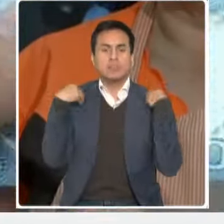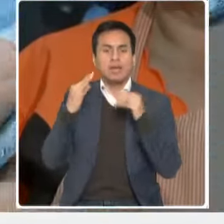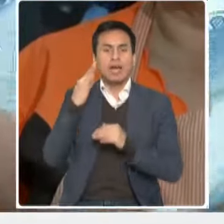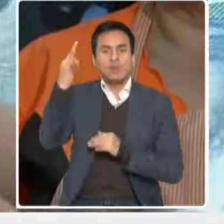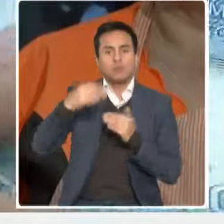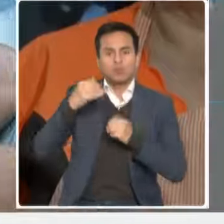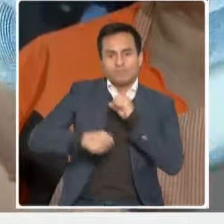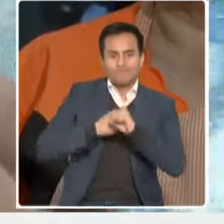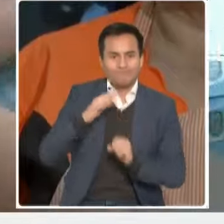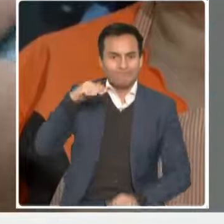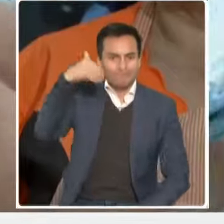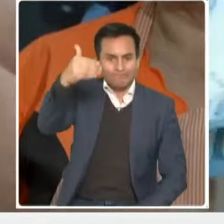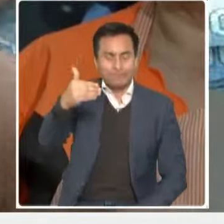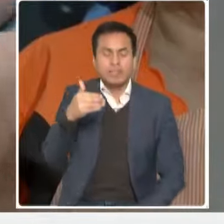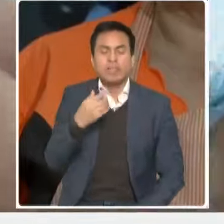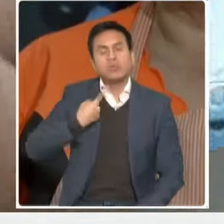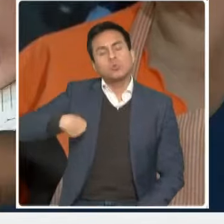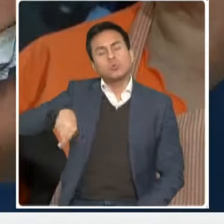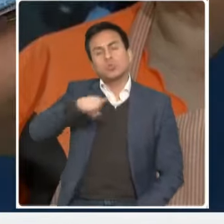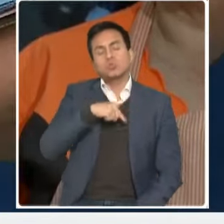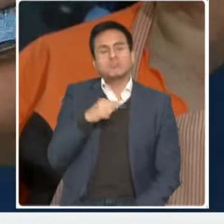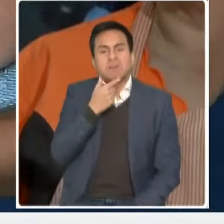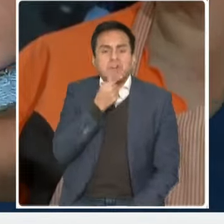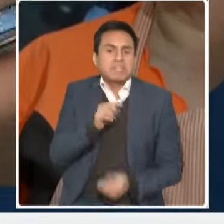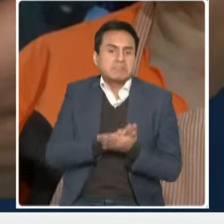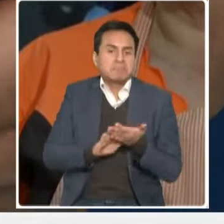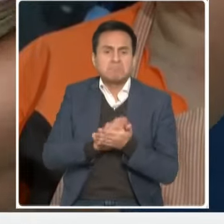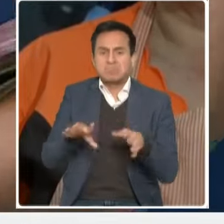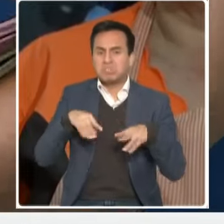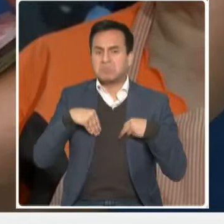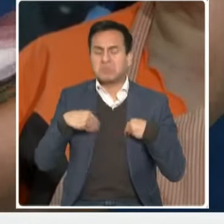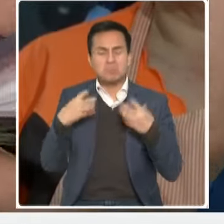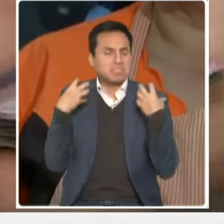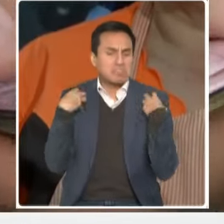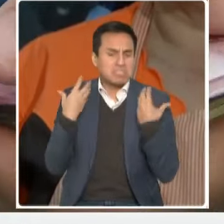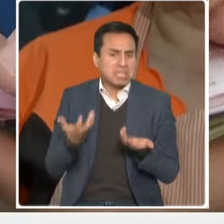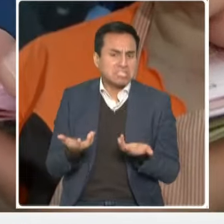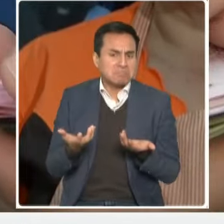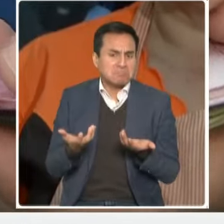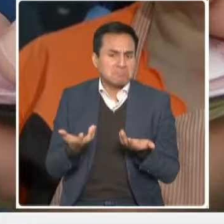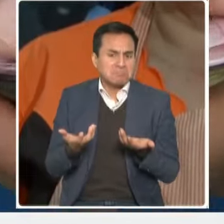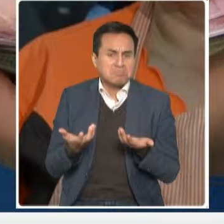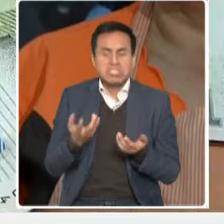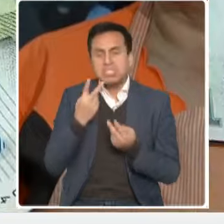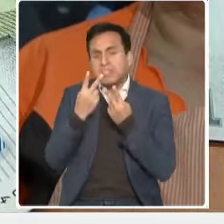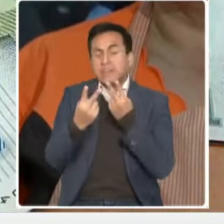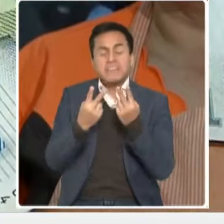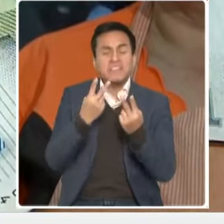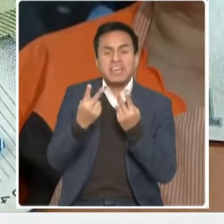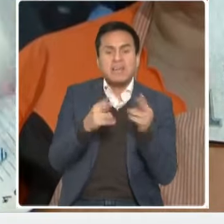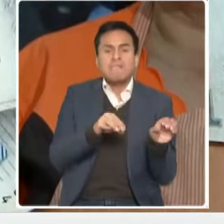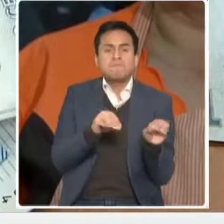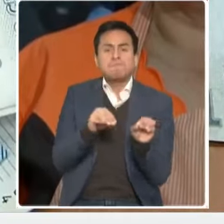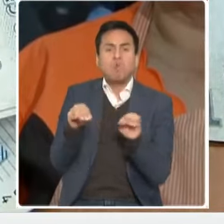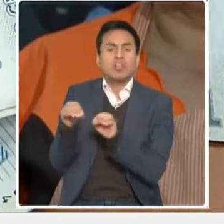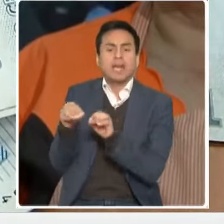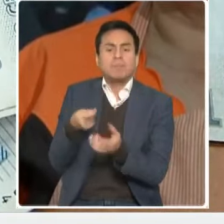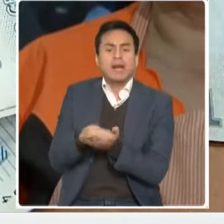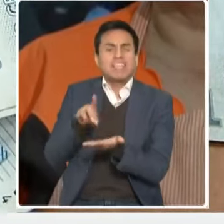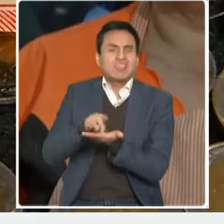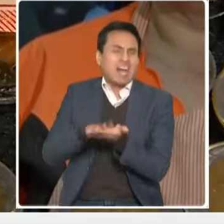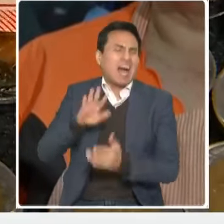plazo. Para nosotros sería mucho más fácil no asumir las responsabilidades y ver y postergar pagar